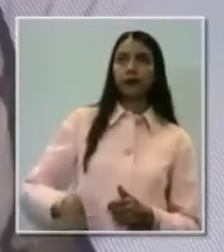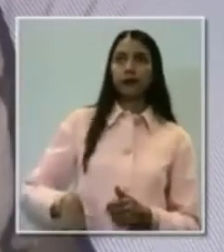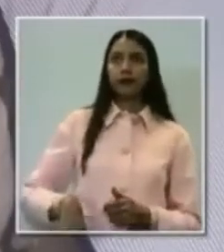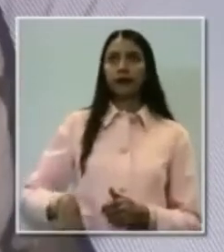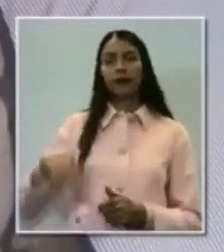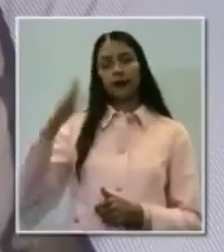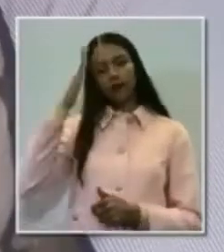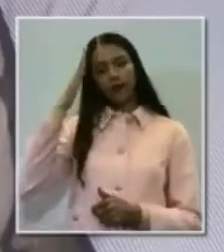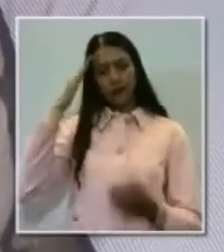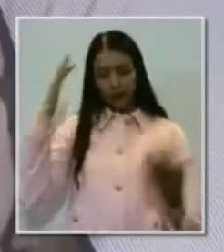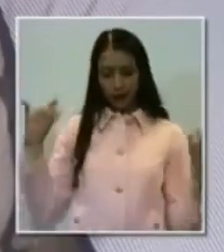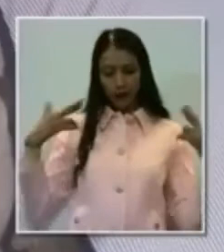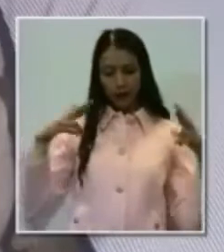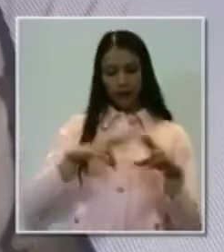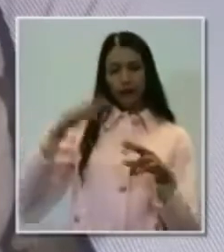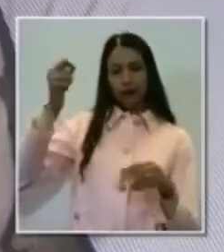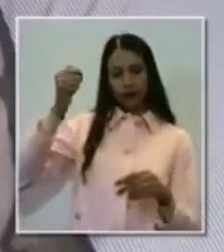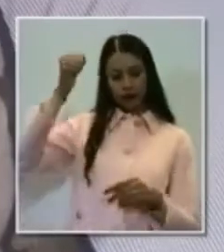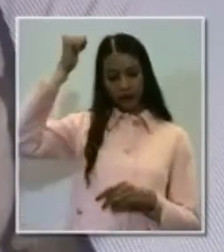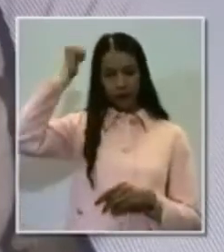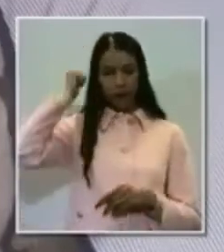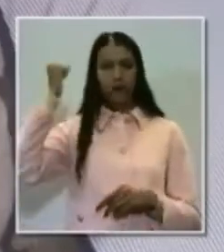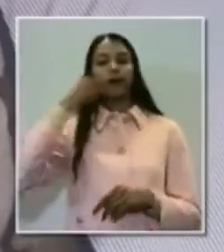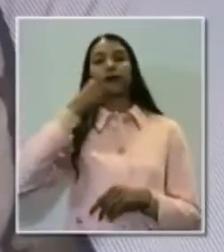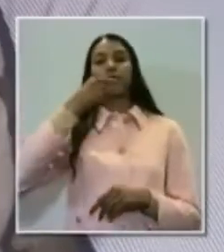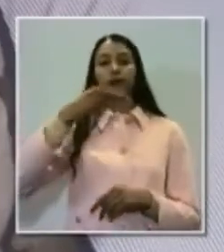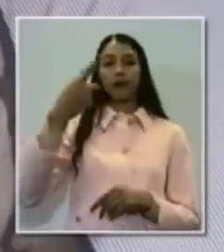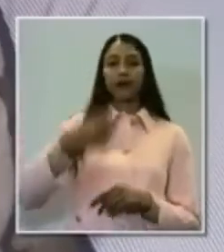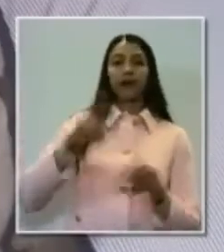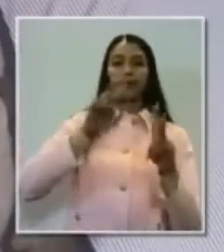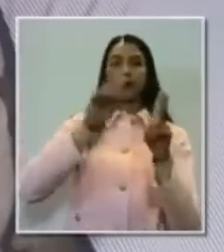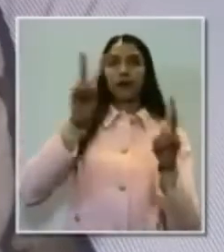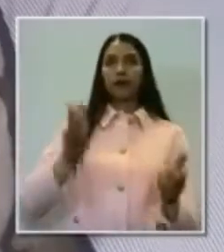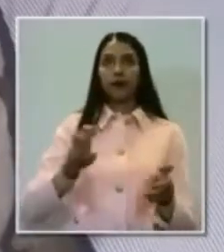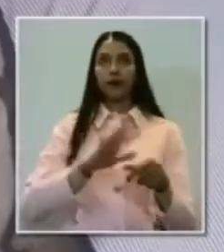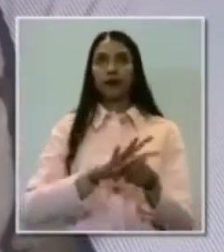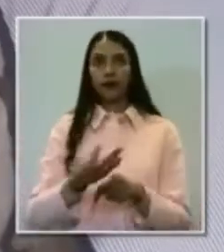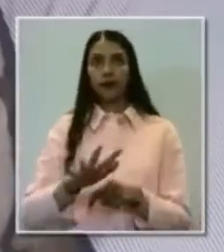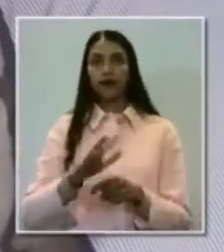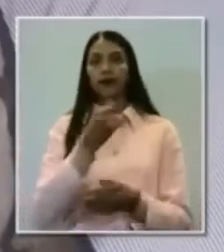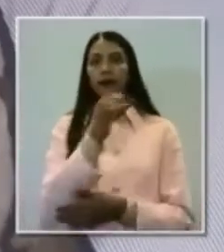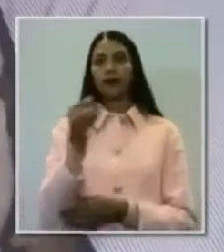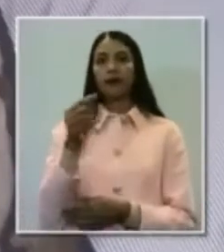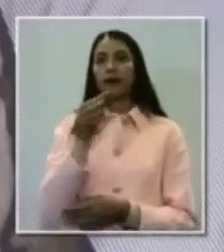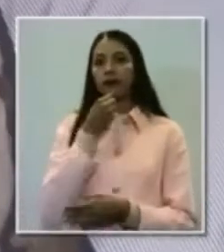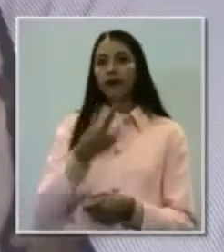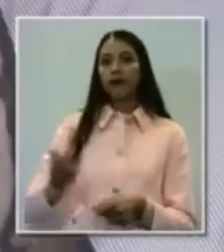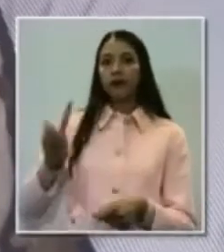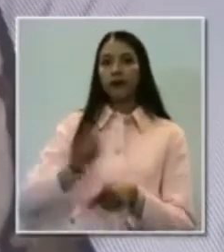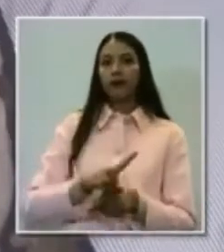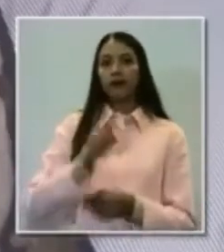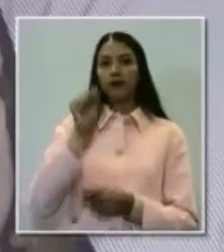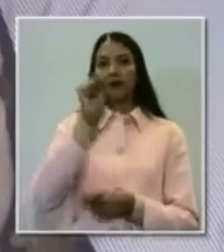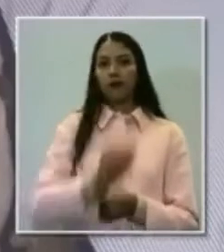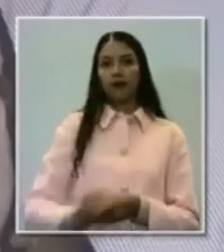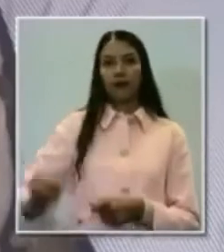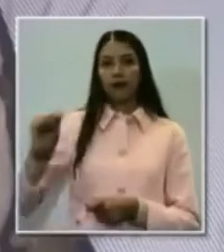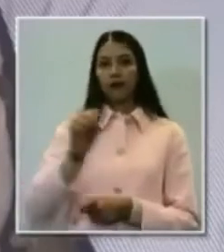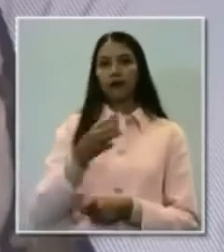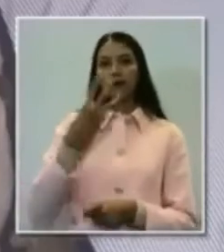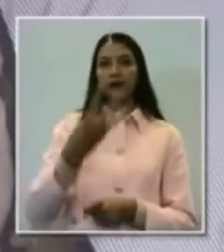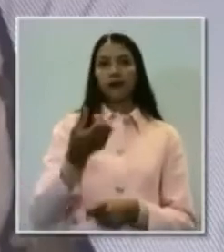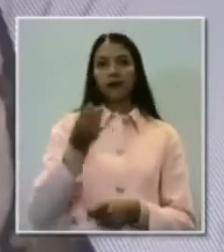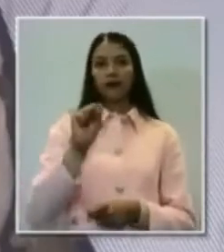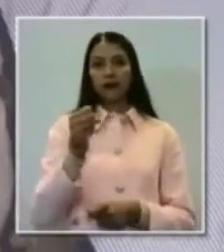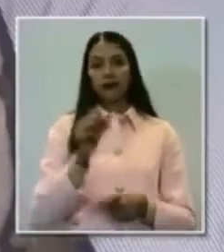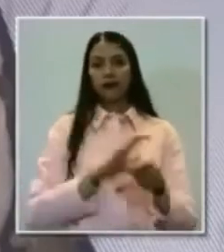que dirige el maestro Alfredo Ramírez Bedoya. Comentar que en este sentido, con respecto a preescolar, el día sábado 3 de